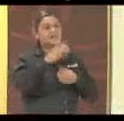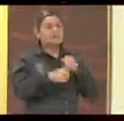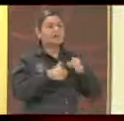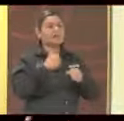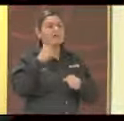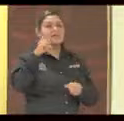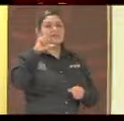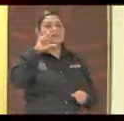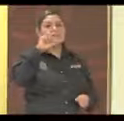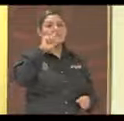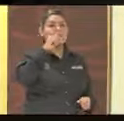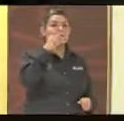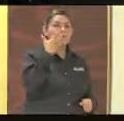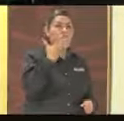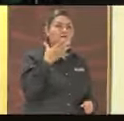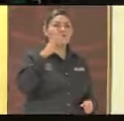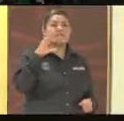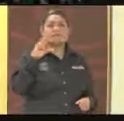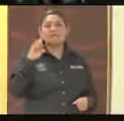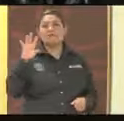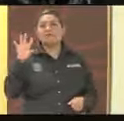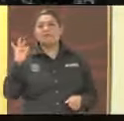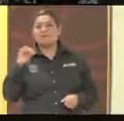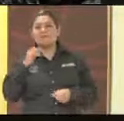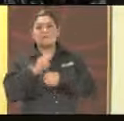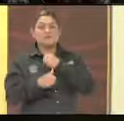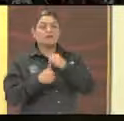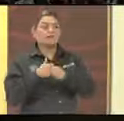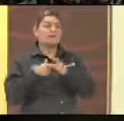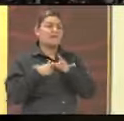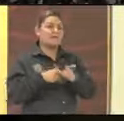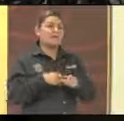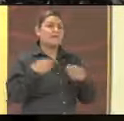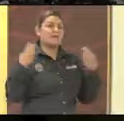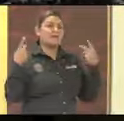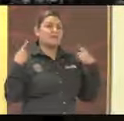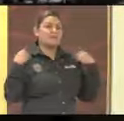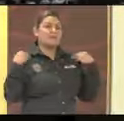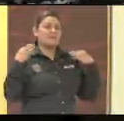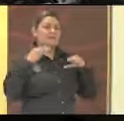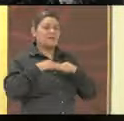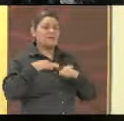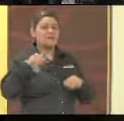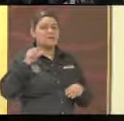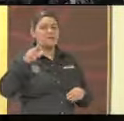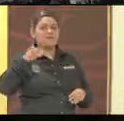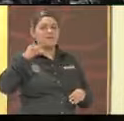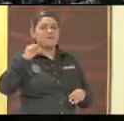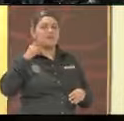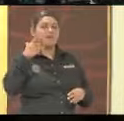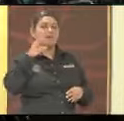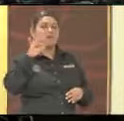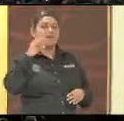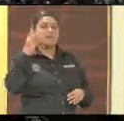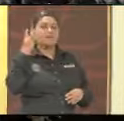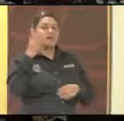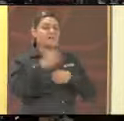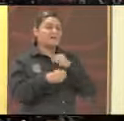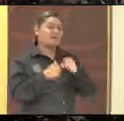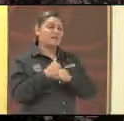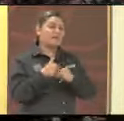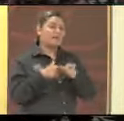y 40 años de servicio y la Medalla del Mérito Educativo a la maestra María de Lourdes Briceño Martínez con 43 años de labor